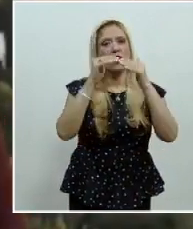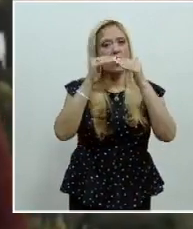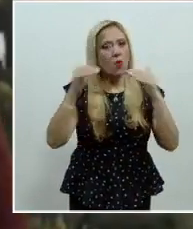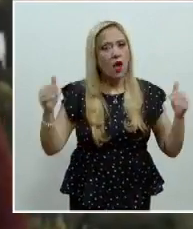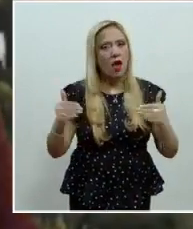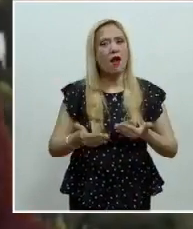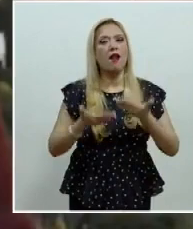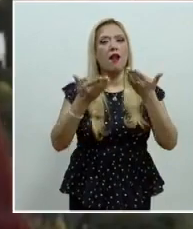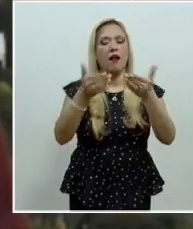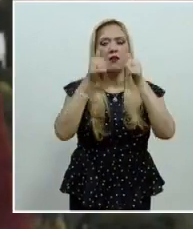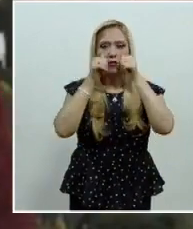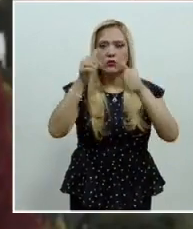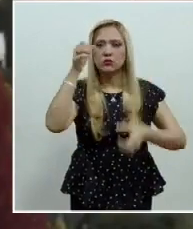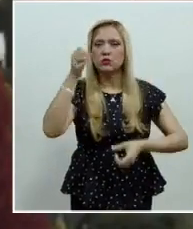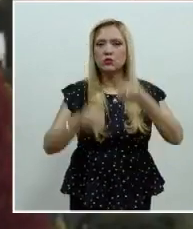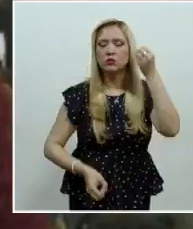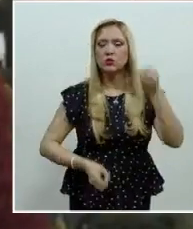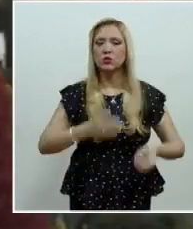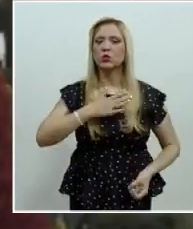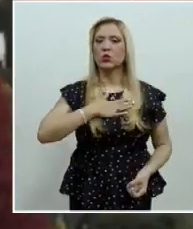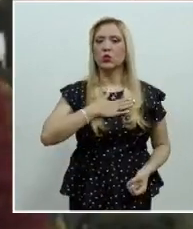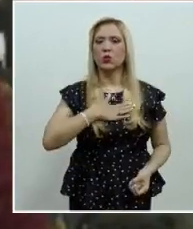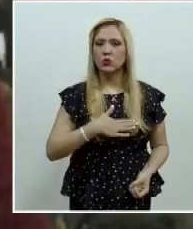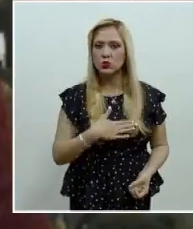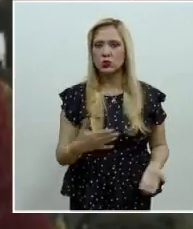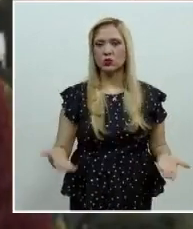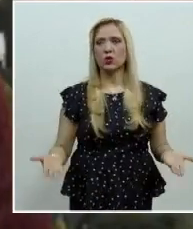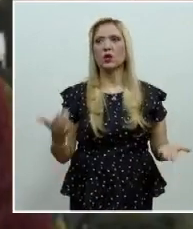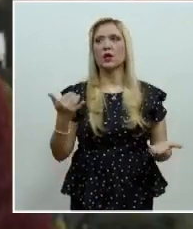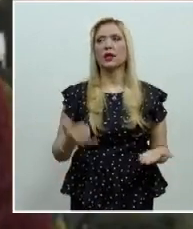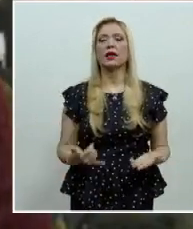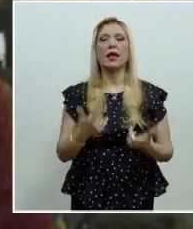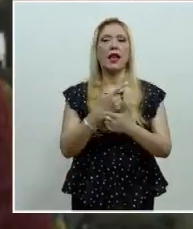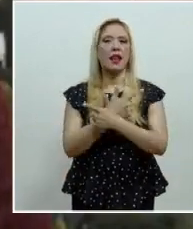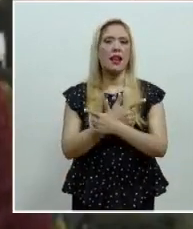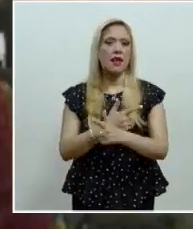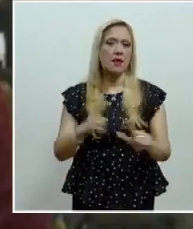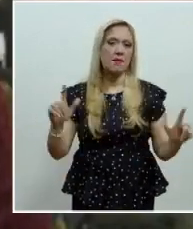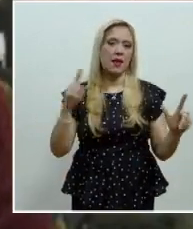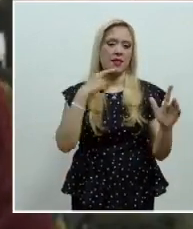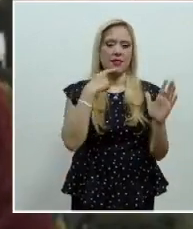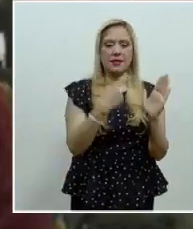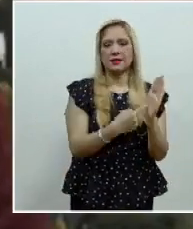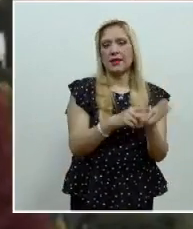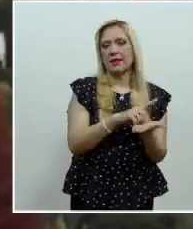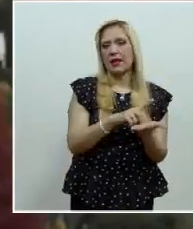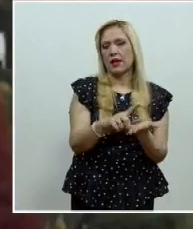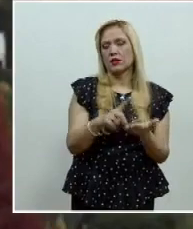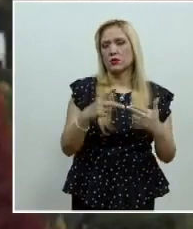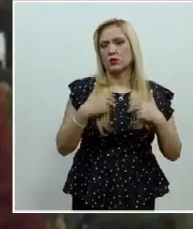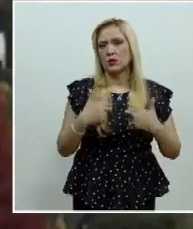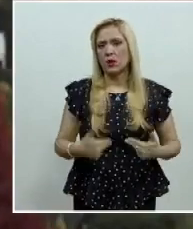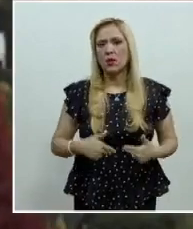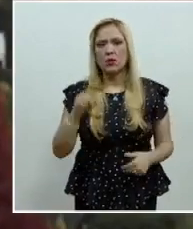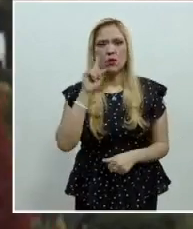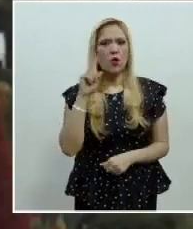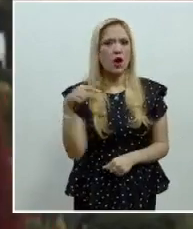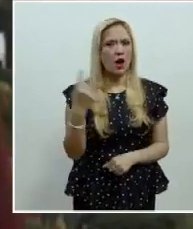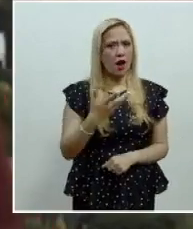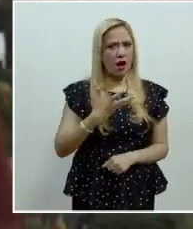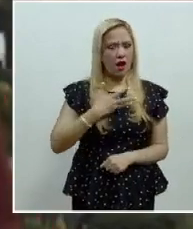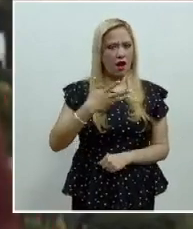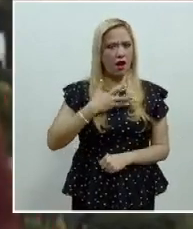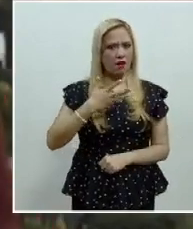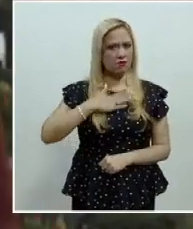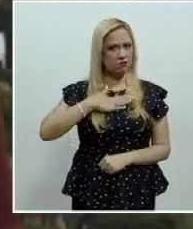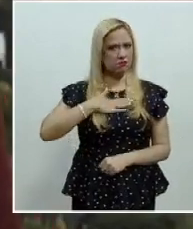acceso a la justicia y salvaguardar el resto de las libertades individuales, de las que desde luego en este caso específico, por ejemplo, las mujeres son titulares,